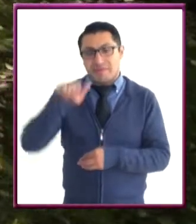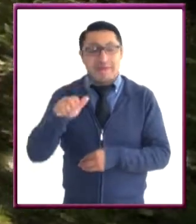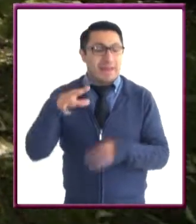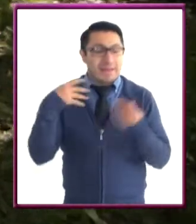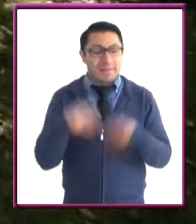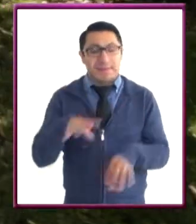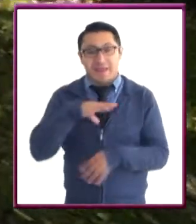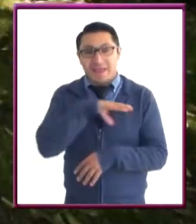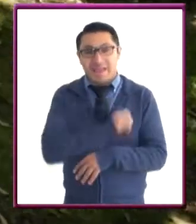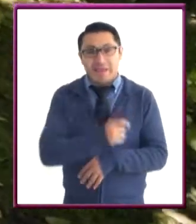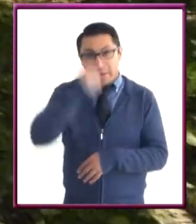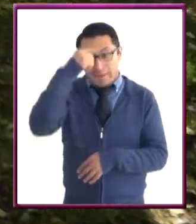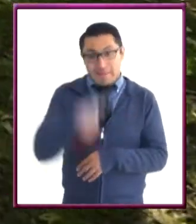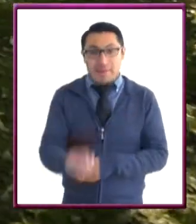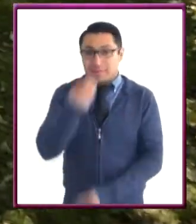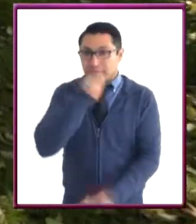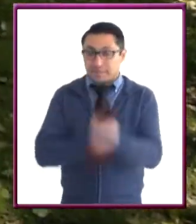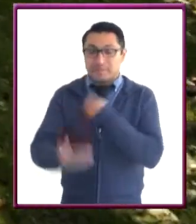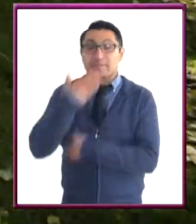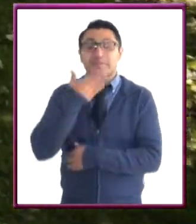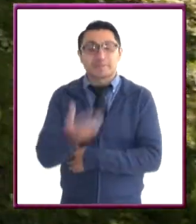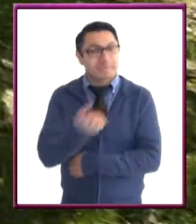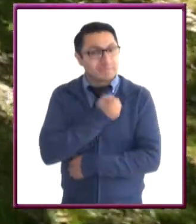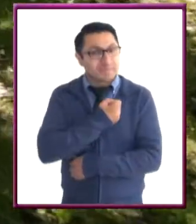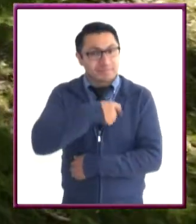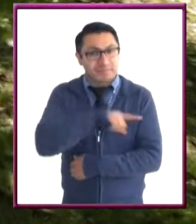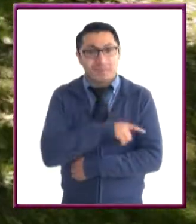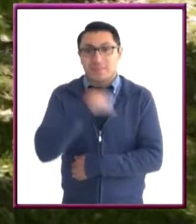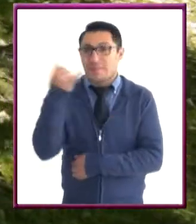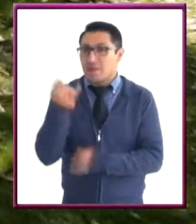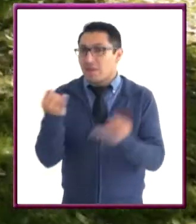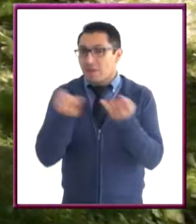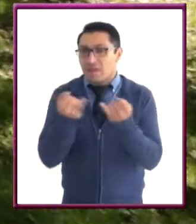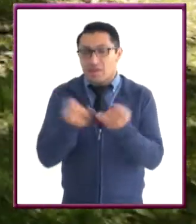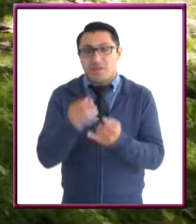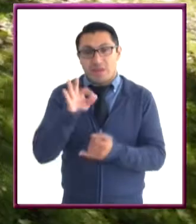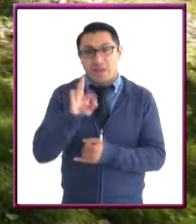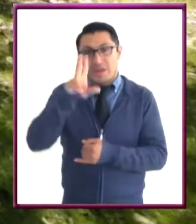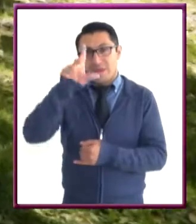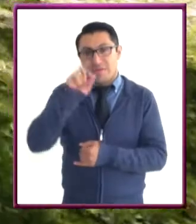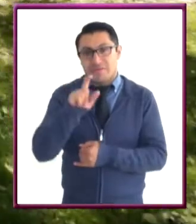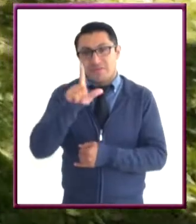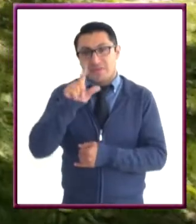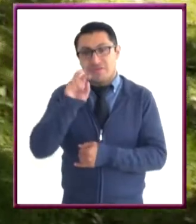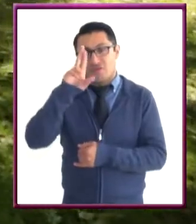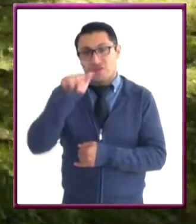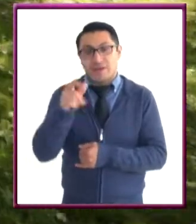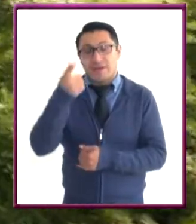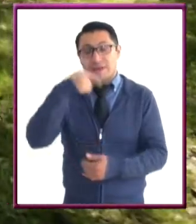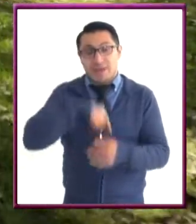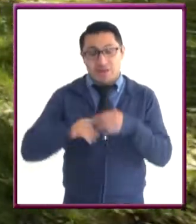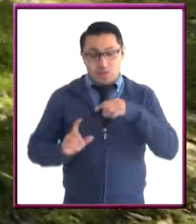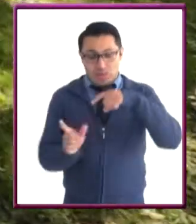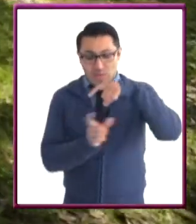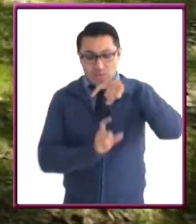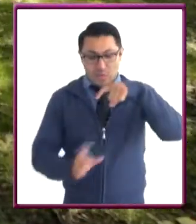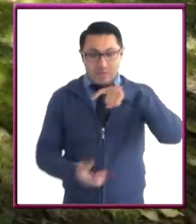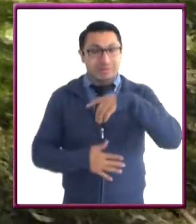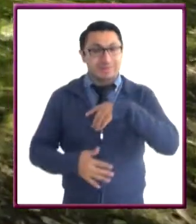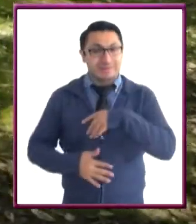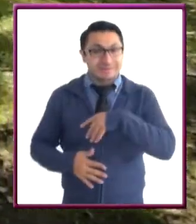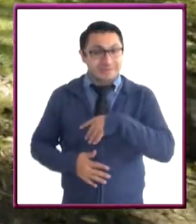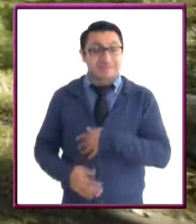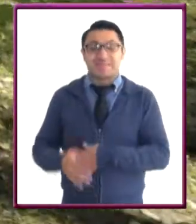es fantástico para la digestión. También alimenta la flora intestinal, que son bacterias saludables en el tracto